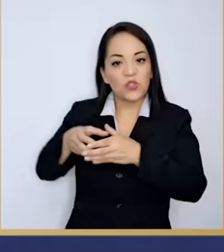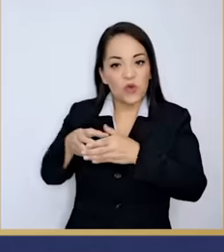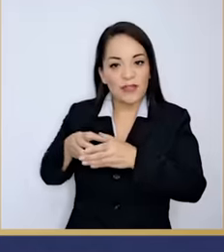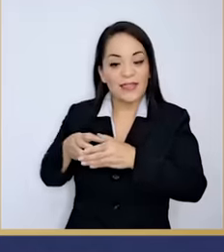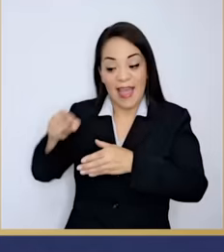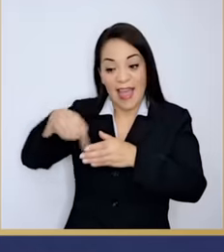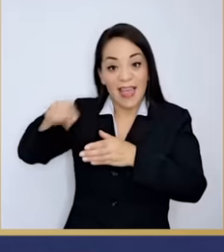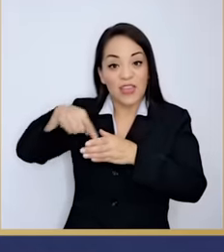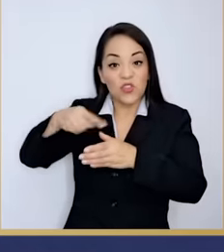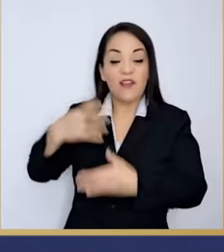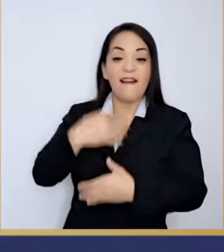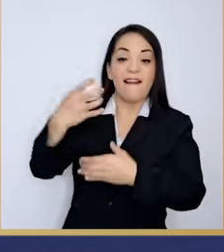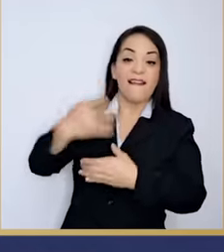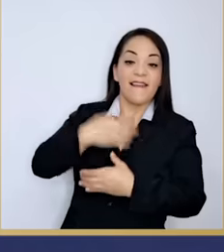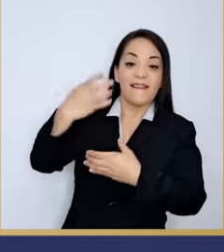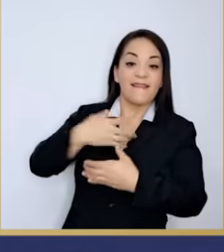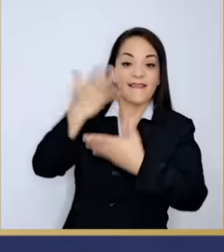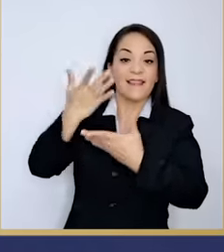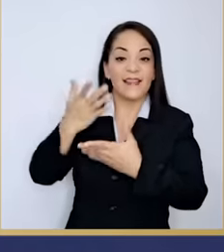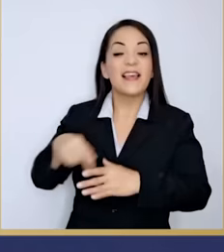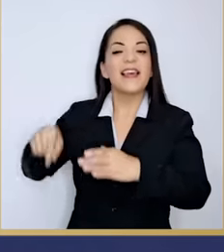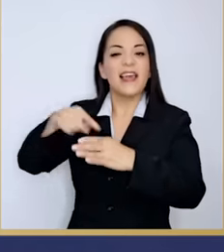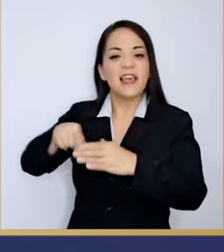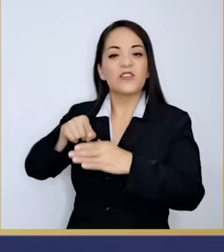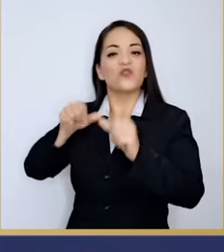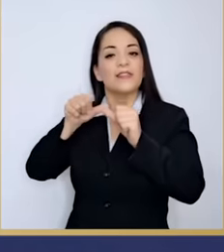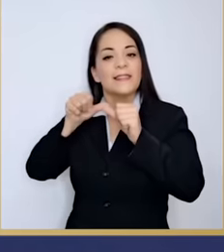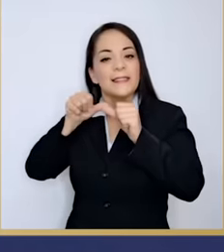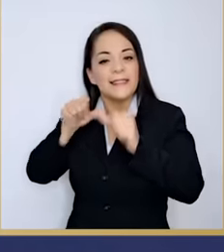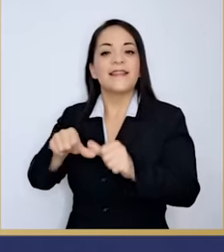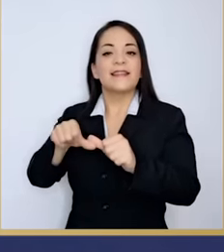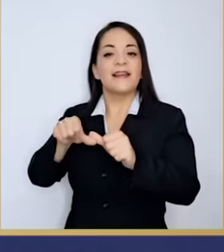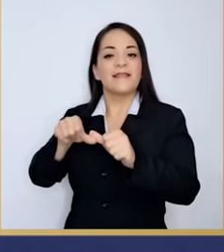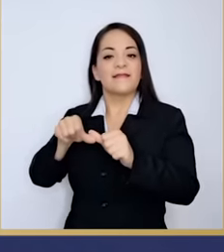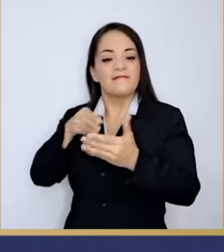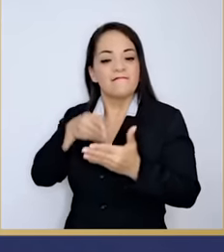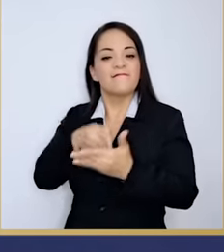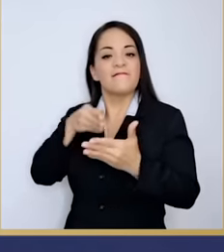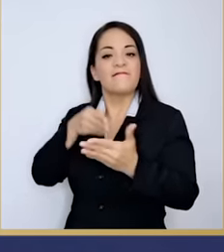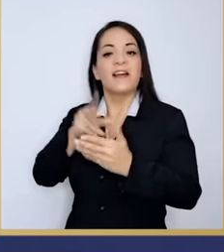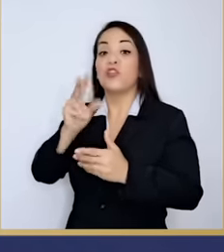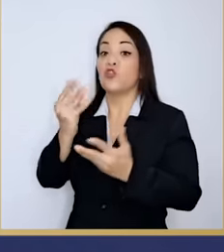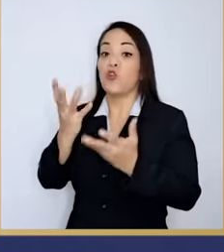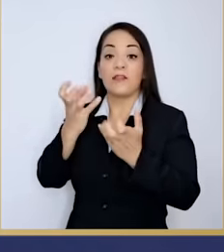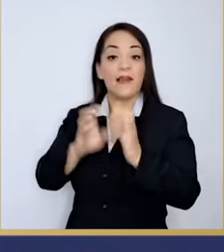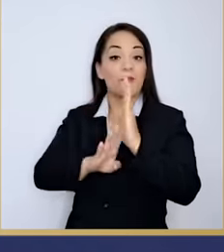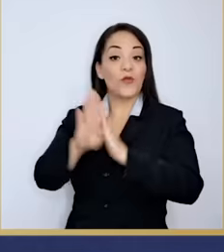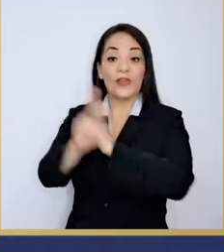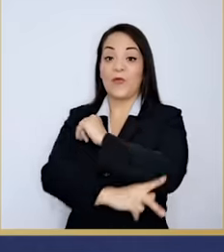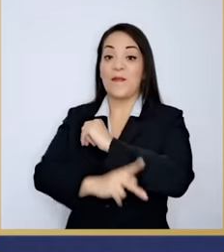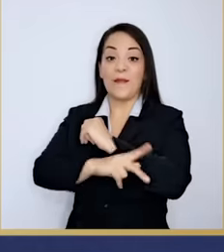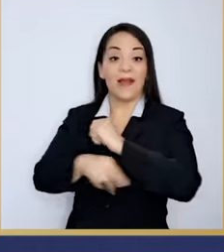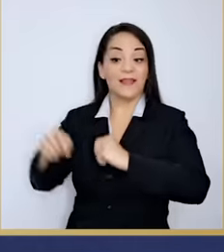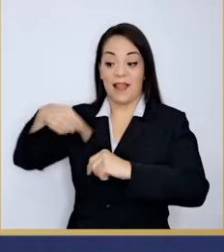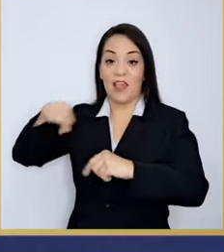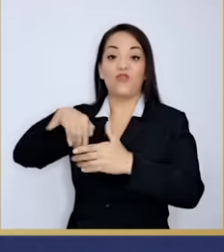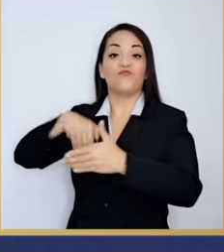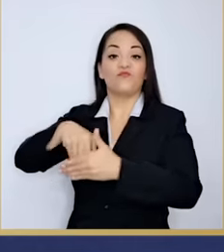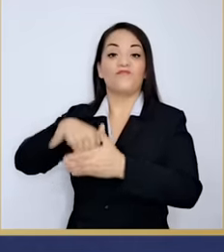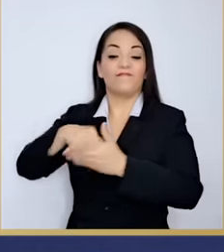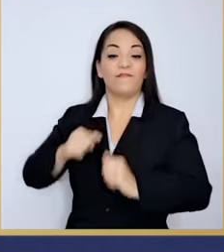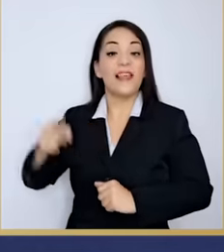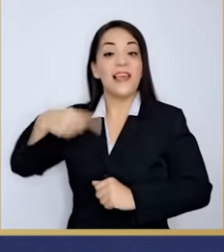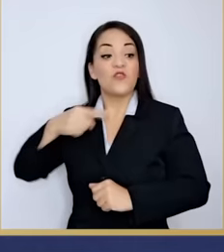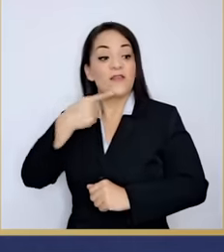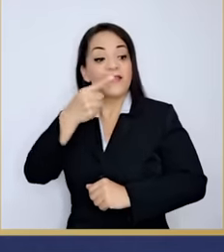pocos, esos que hacen ruido, que se empeñan en frenar el progreso del país y decir que el